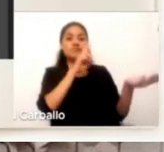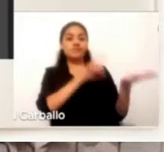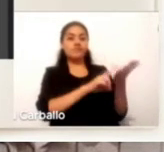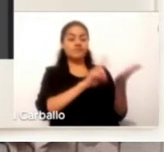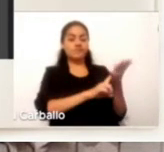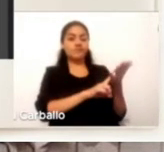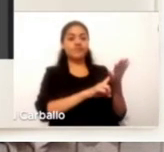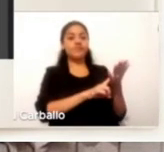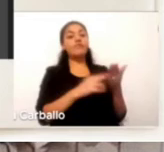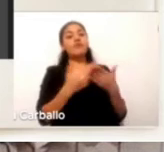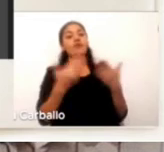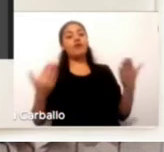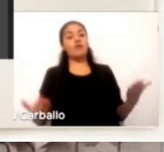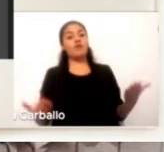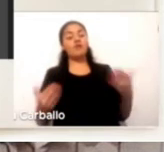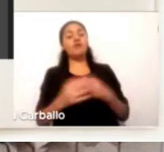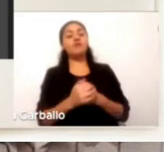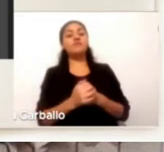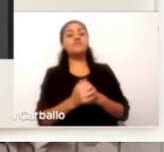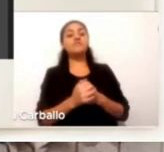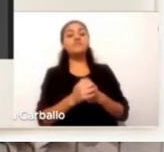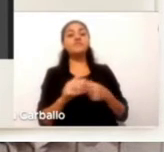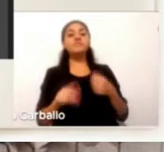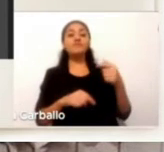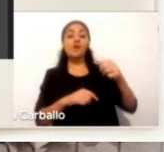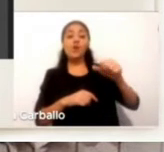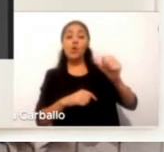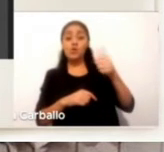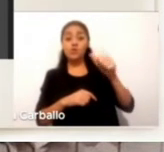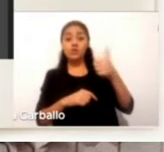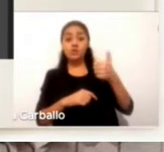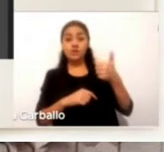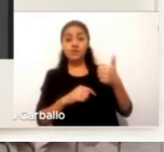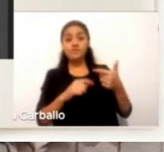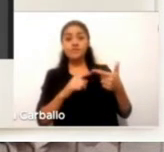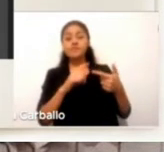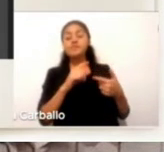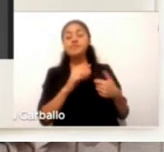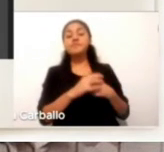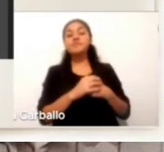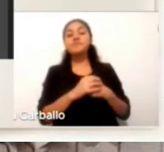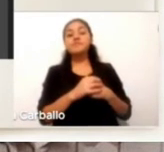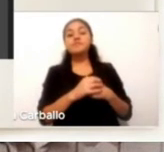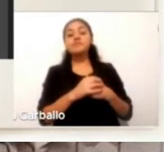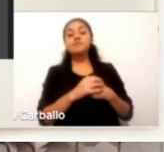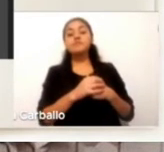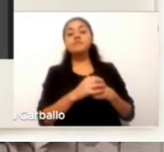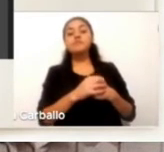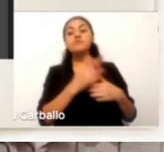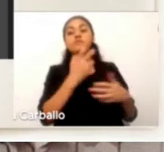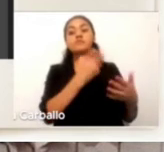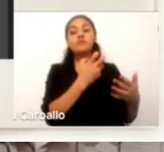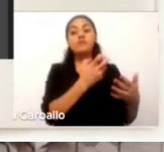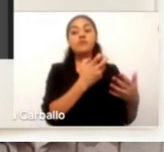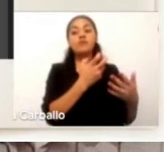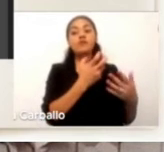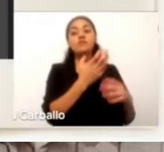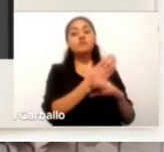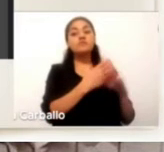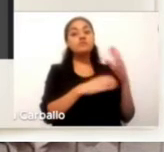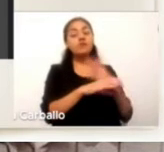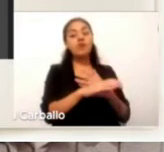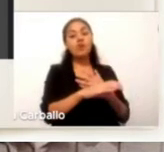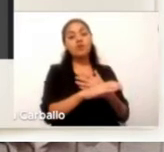bien, como agravio decimoprimero, la parte actora adujo que los actos denunciados en los medios de impugnación que se